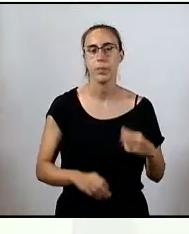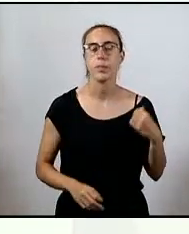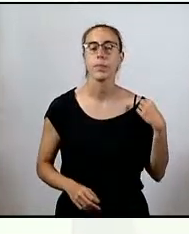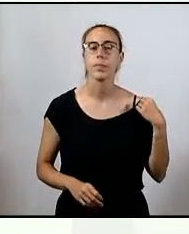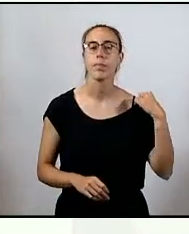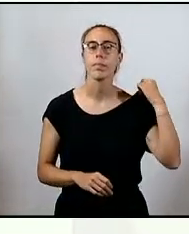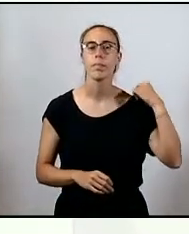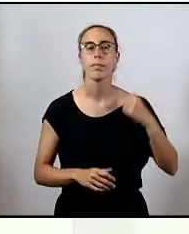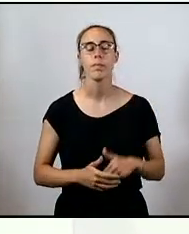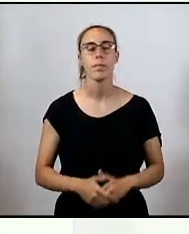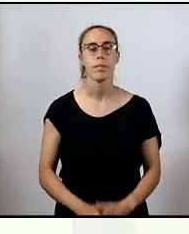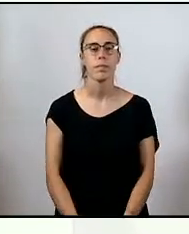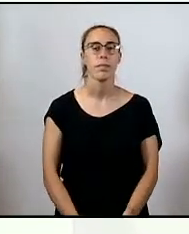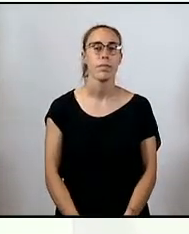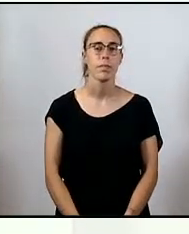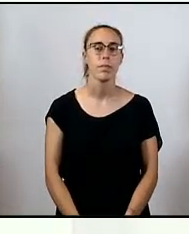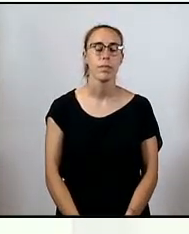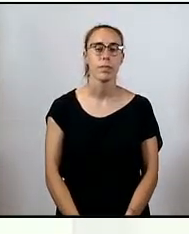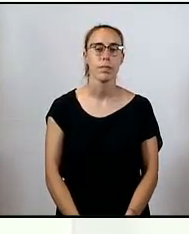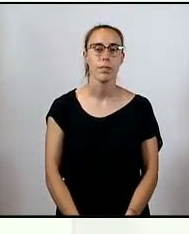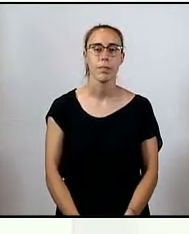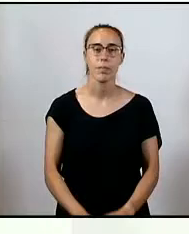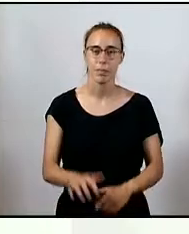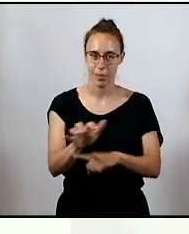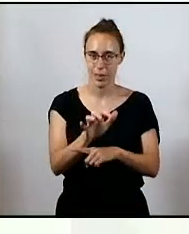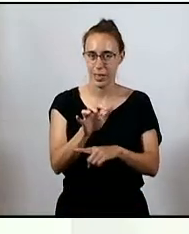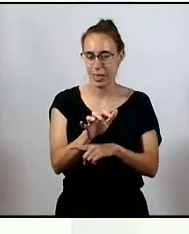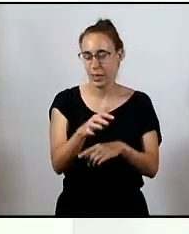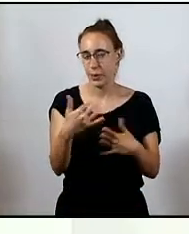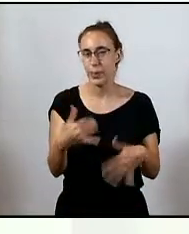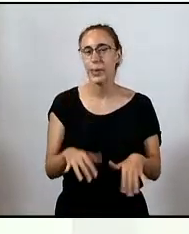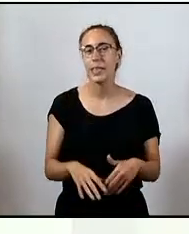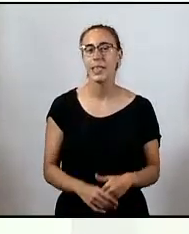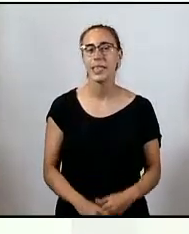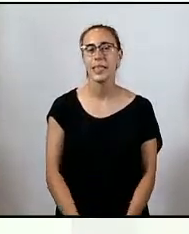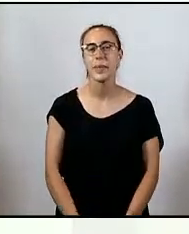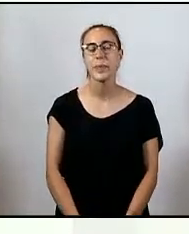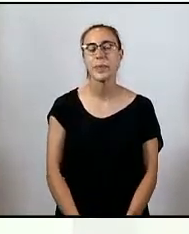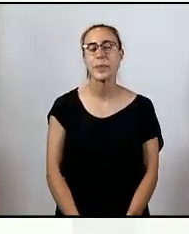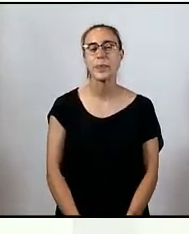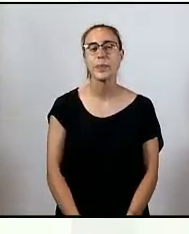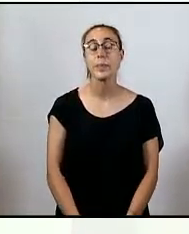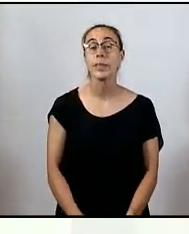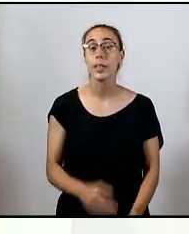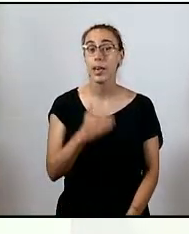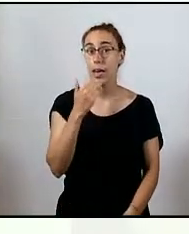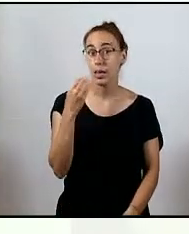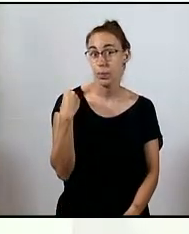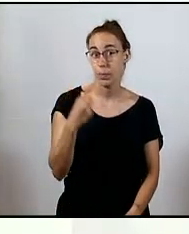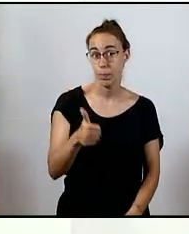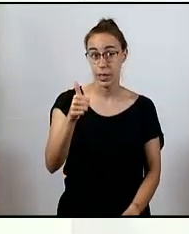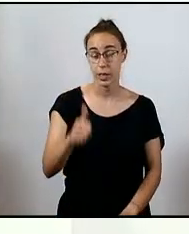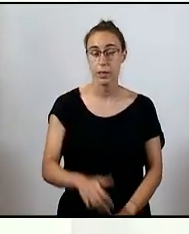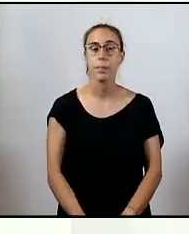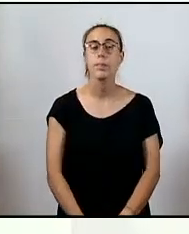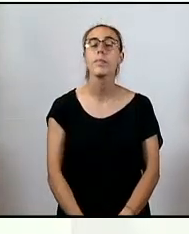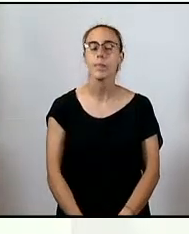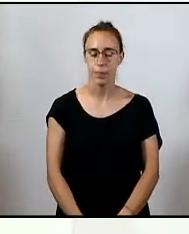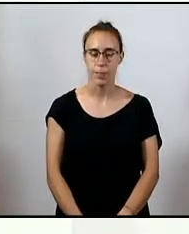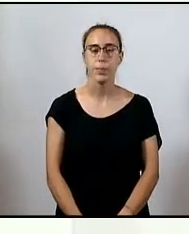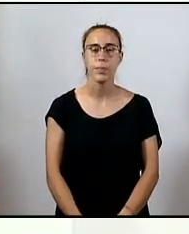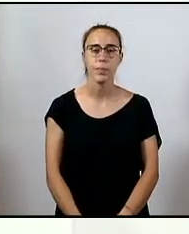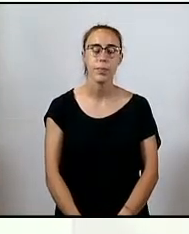es. Sí, estaba dando muchos millones ahora. ¿Alguna pregunta más? Sí.